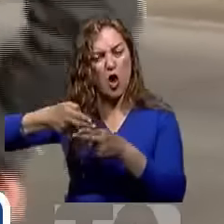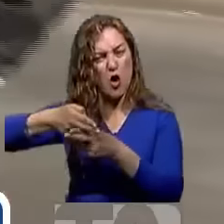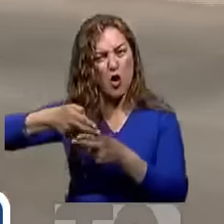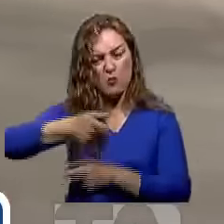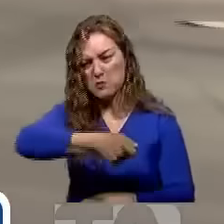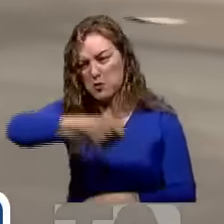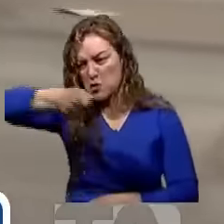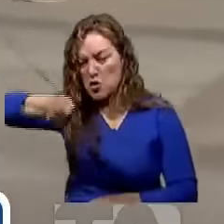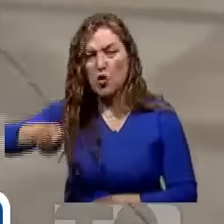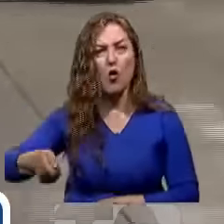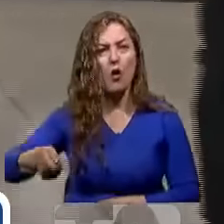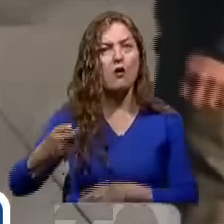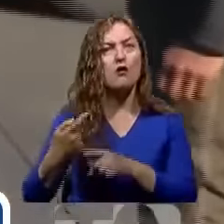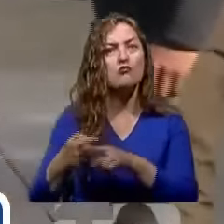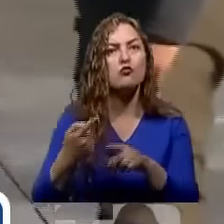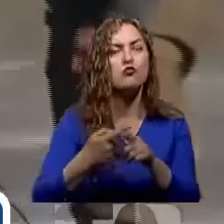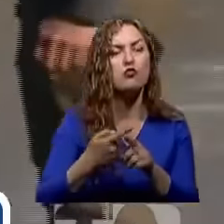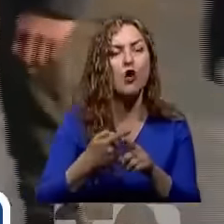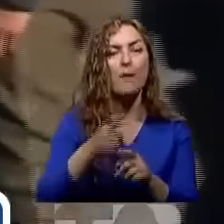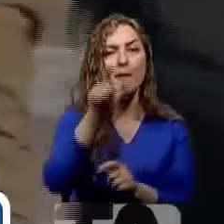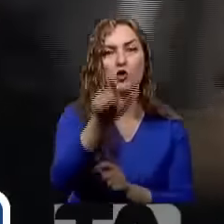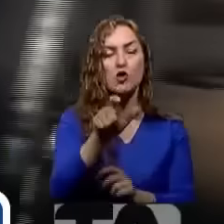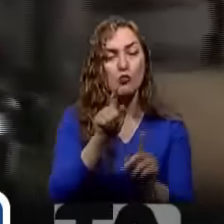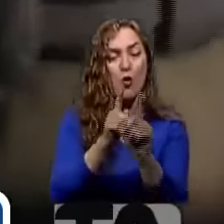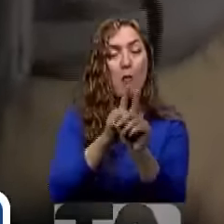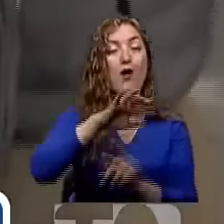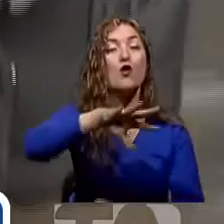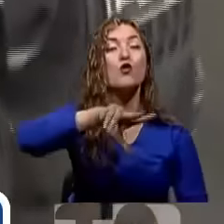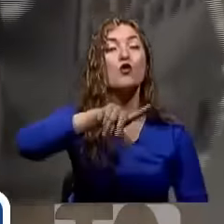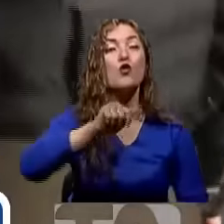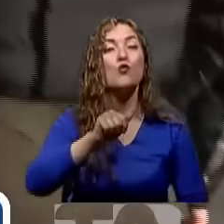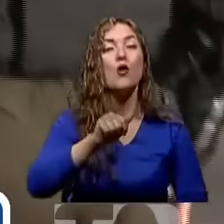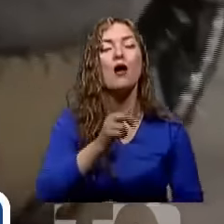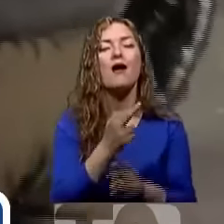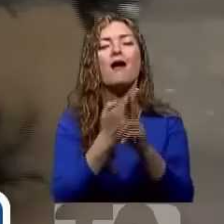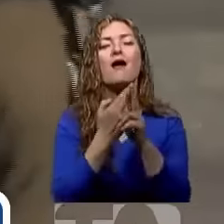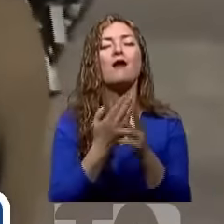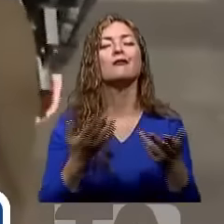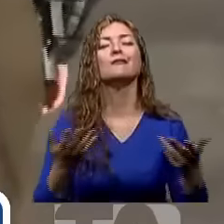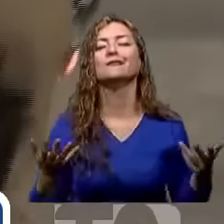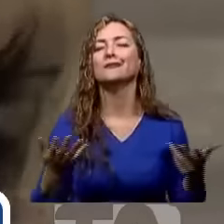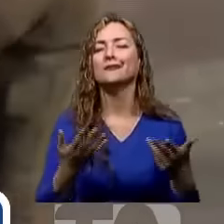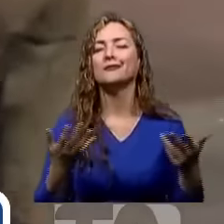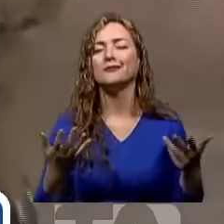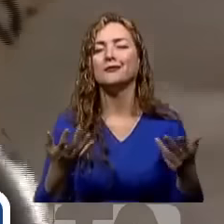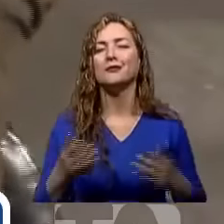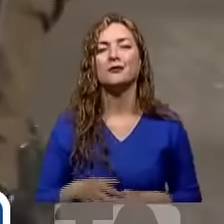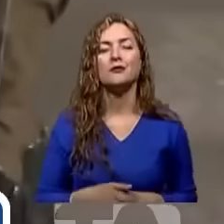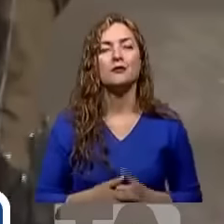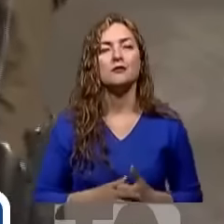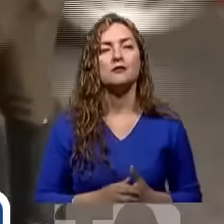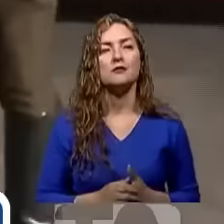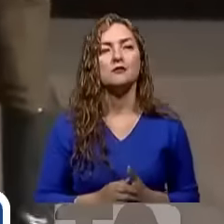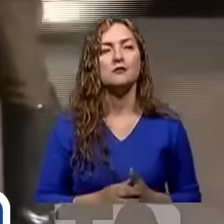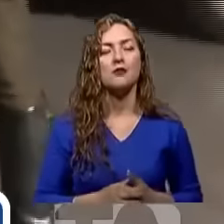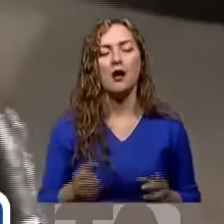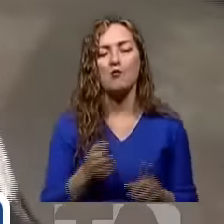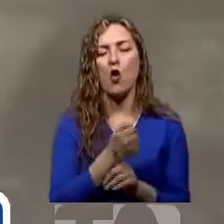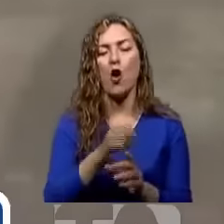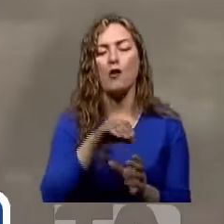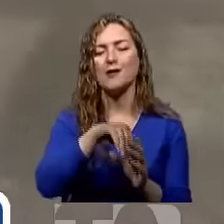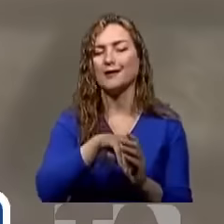a lo que es el robo a personas, sino que también son productos de interpersonal, violencia